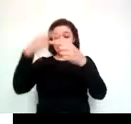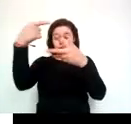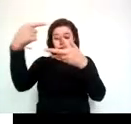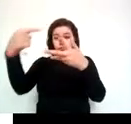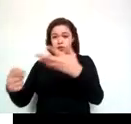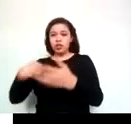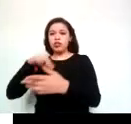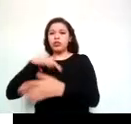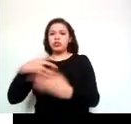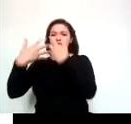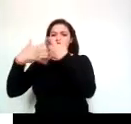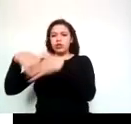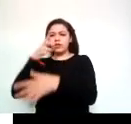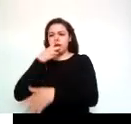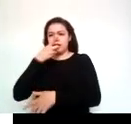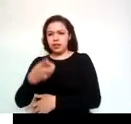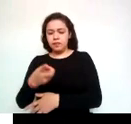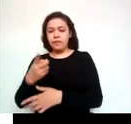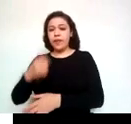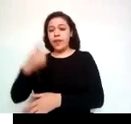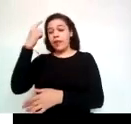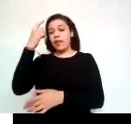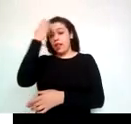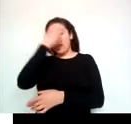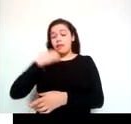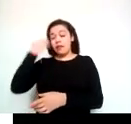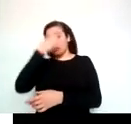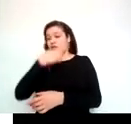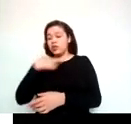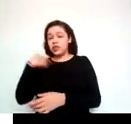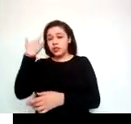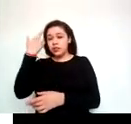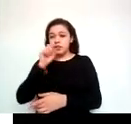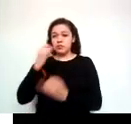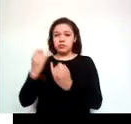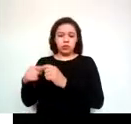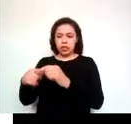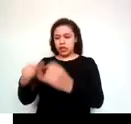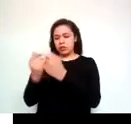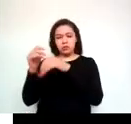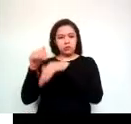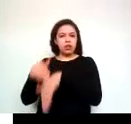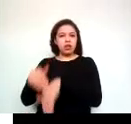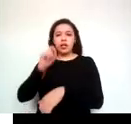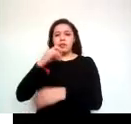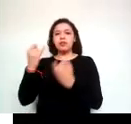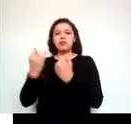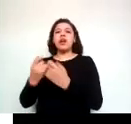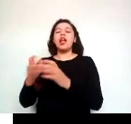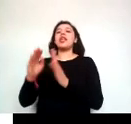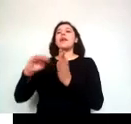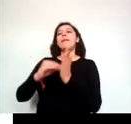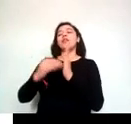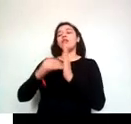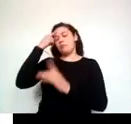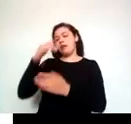cómo funcionan, la evaluación del entorno organizacional, que también se hace con las guías, y la aplicación de medidas de acciones de control. Es